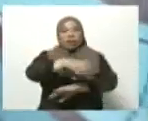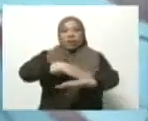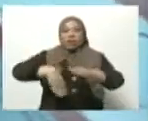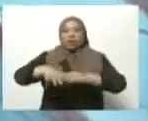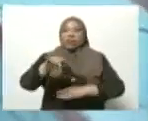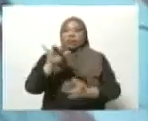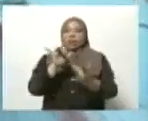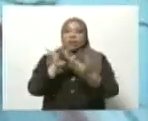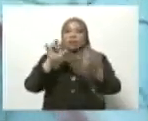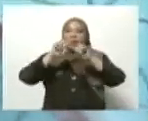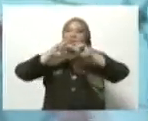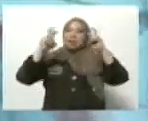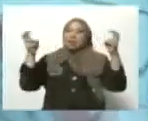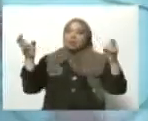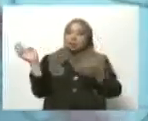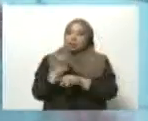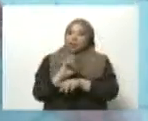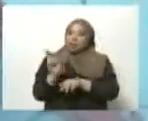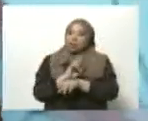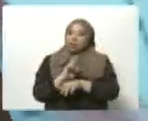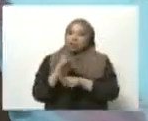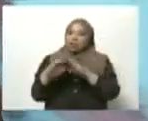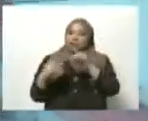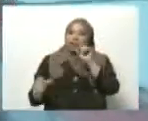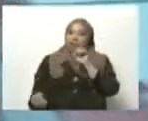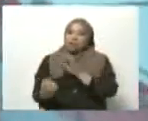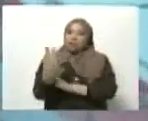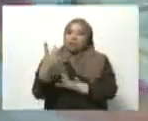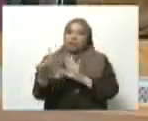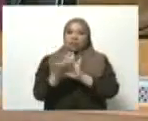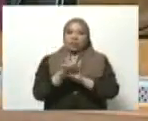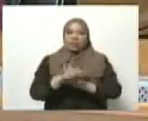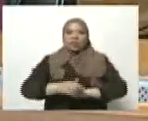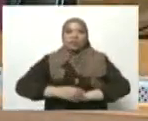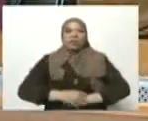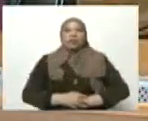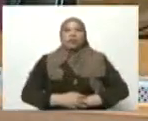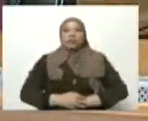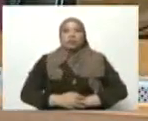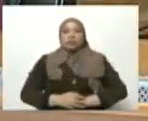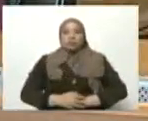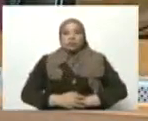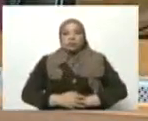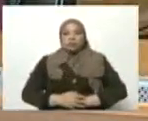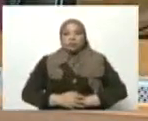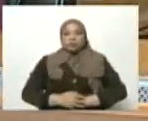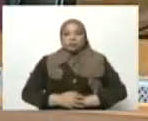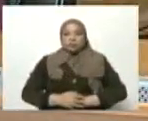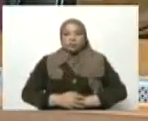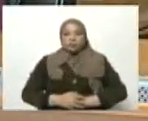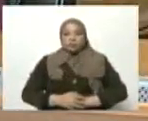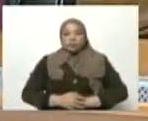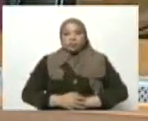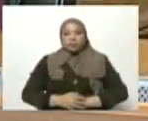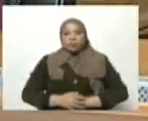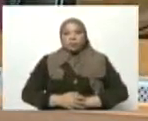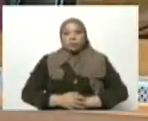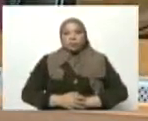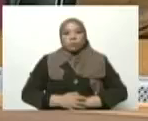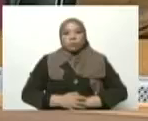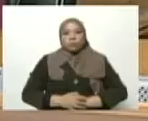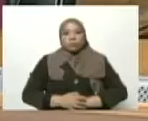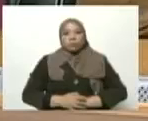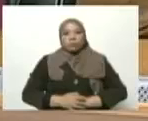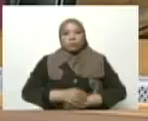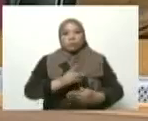Vamos a hacer un paréntesis, nos trasladamos inmediato al Palacio Federal Legislativo. El exsecretario de Defensa, Mark Esper, sobre los planes de